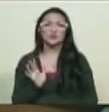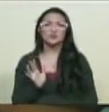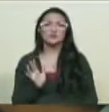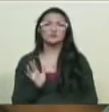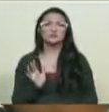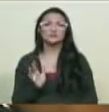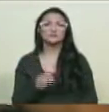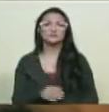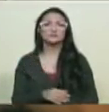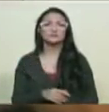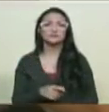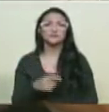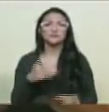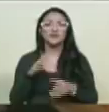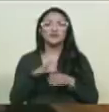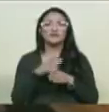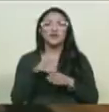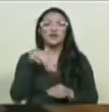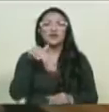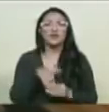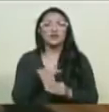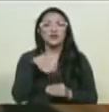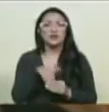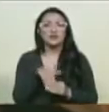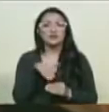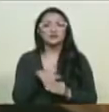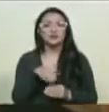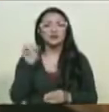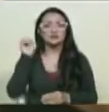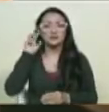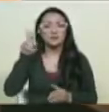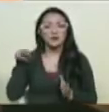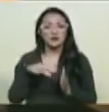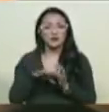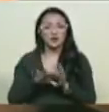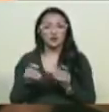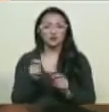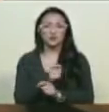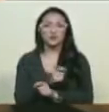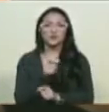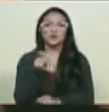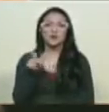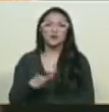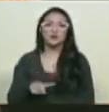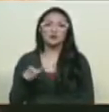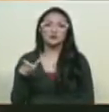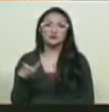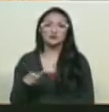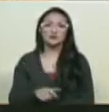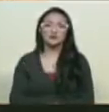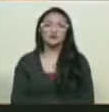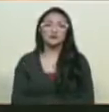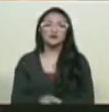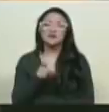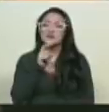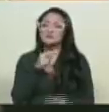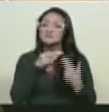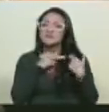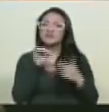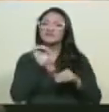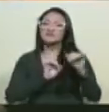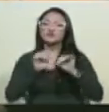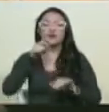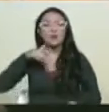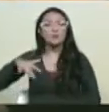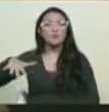diferencia de las elecciones de la Asamblea Nacional Constituyente, en aquel momento pues era la Defensoría del Pueblo